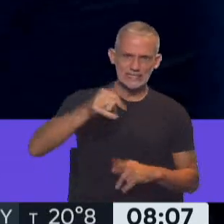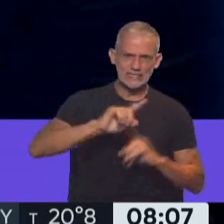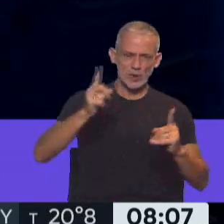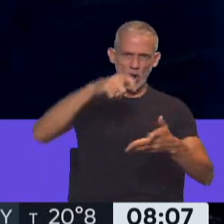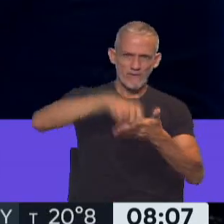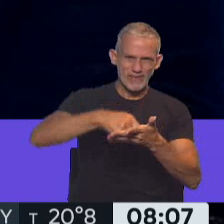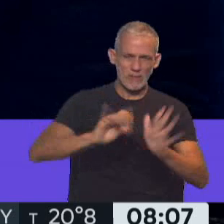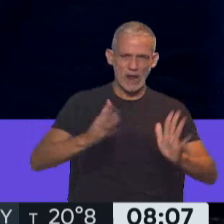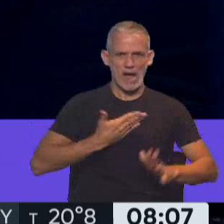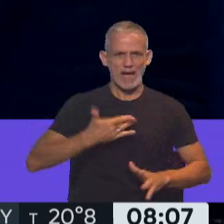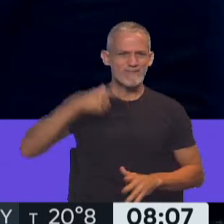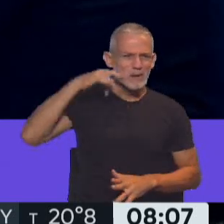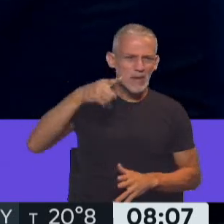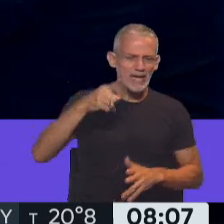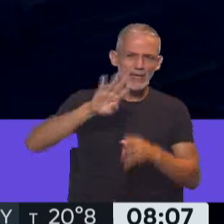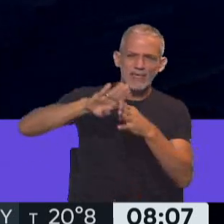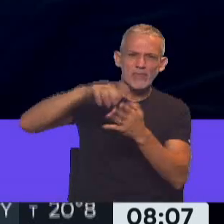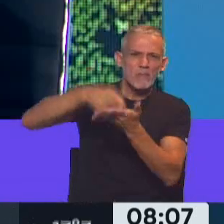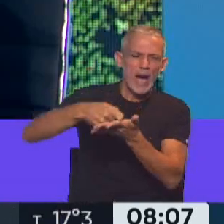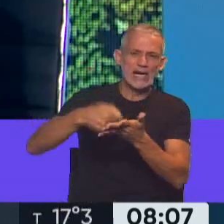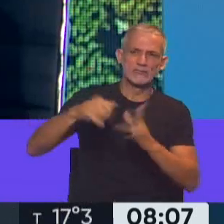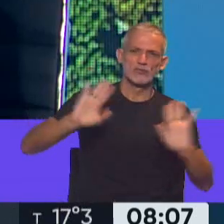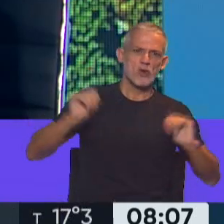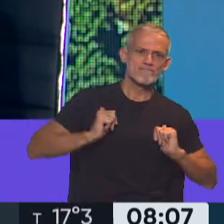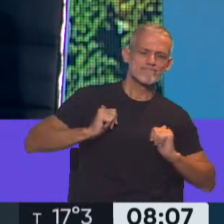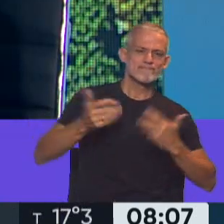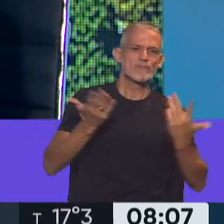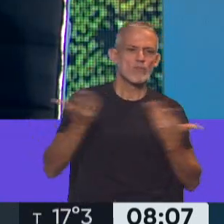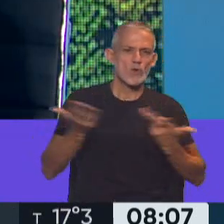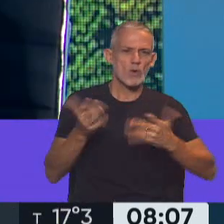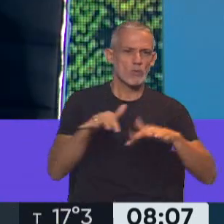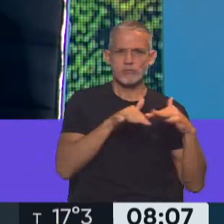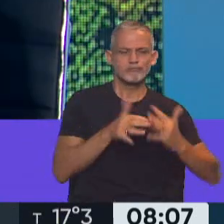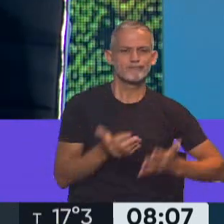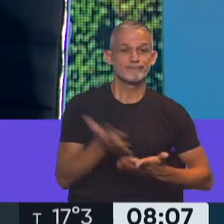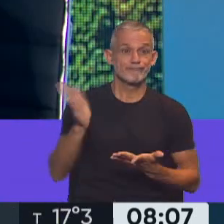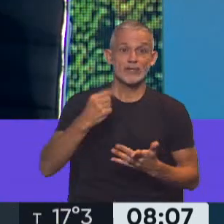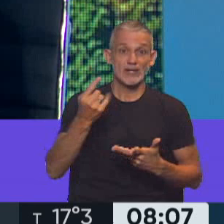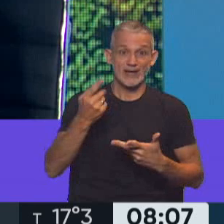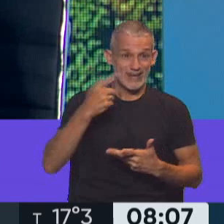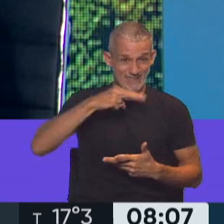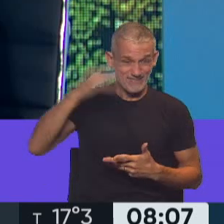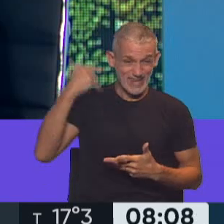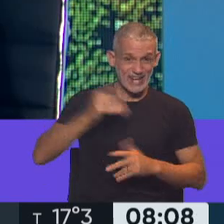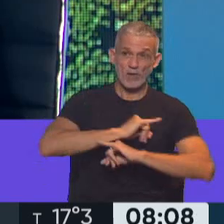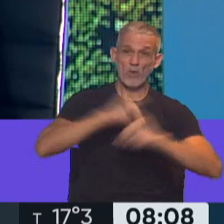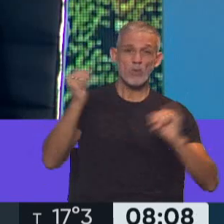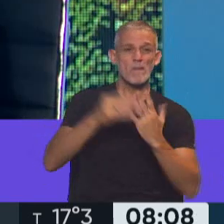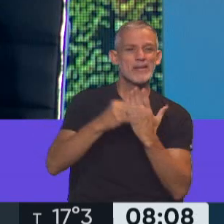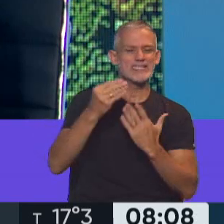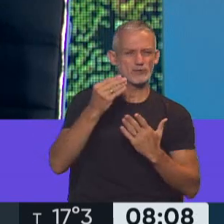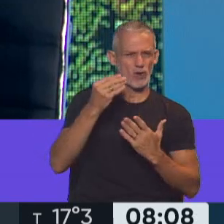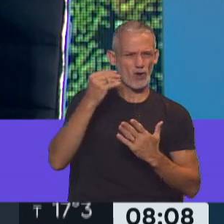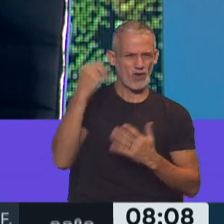en default, esta palabra tan fea, ¿no? Sí, horrible. Pero el día que se anunció, que el ministro de Economía y el presidente de la